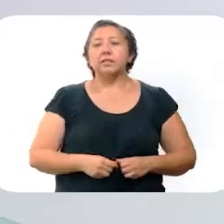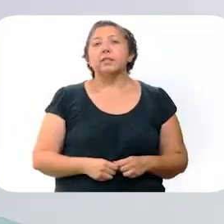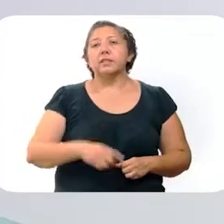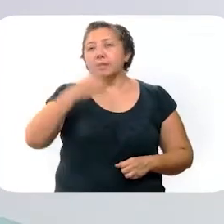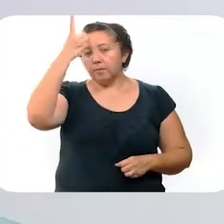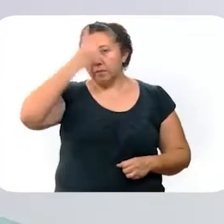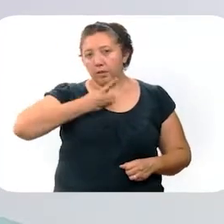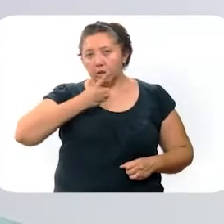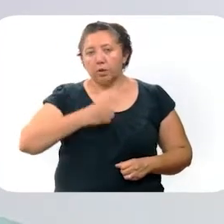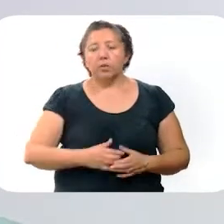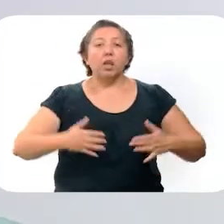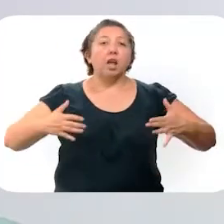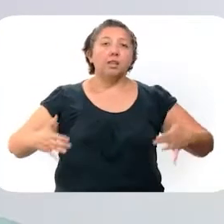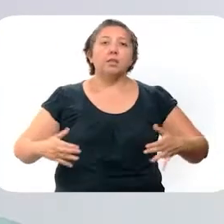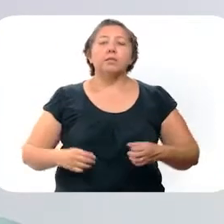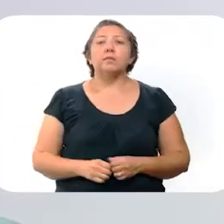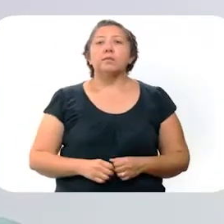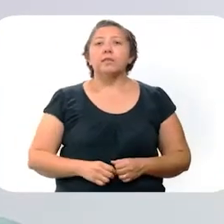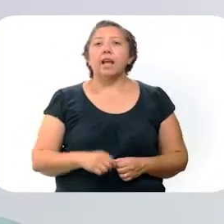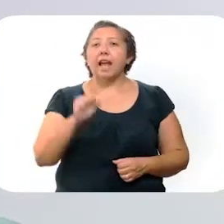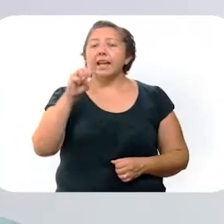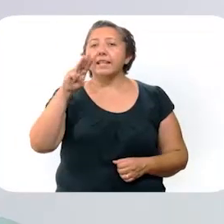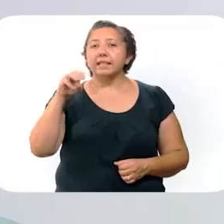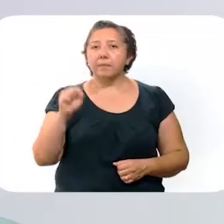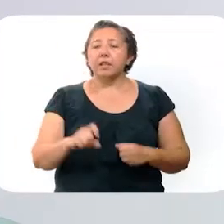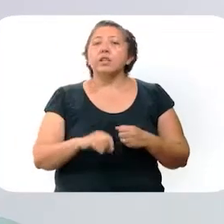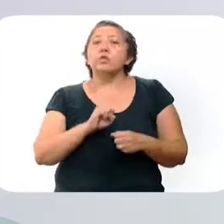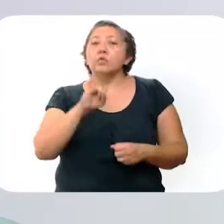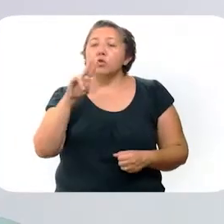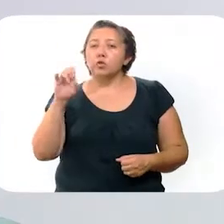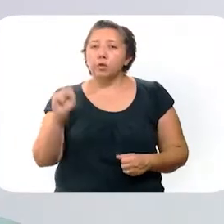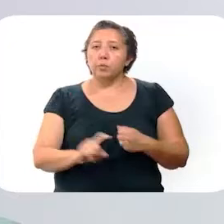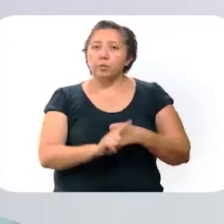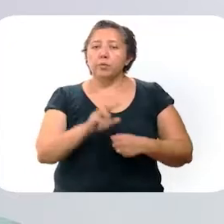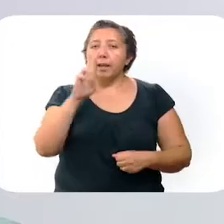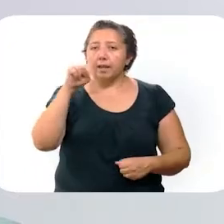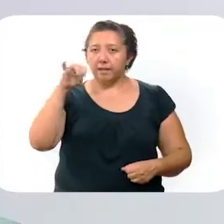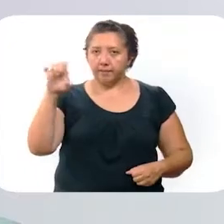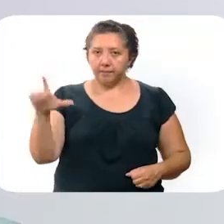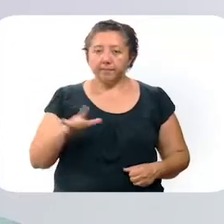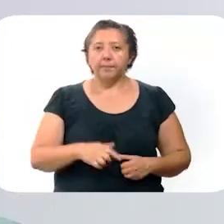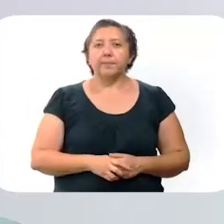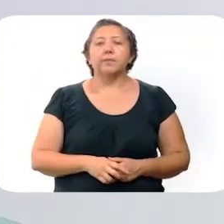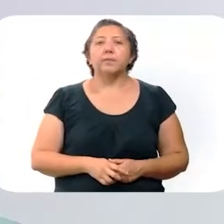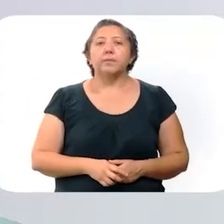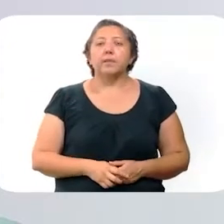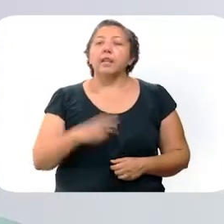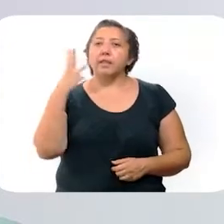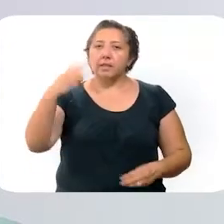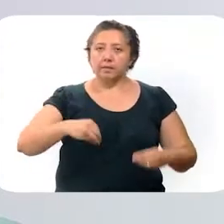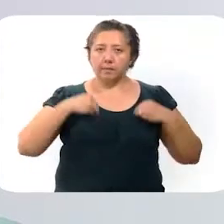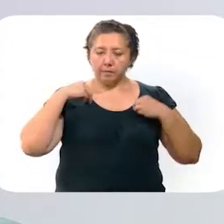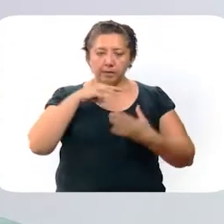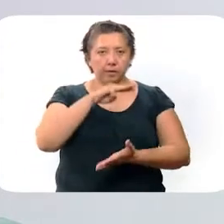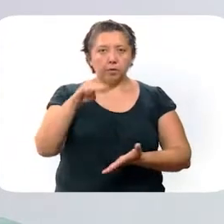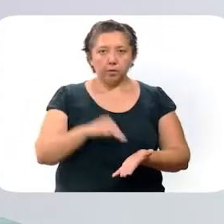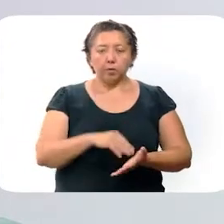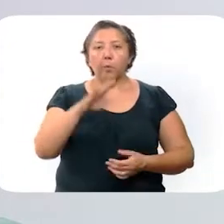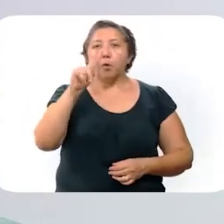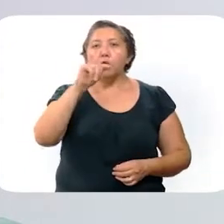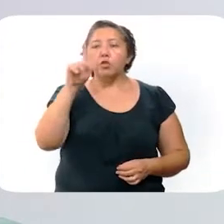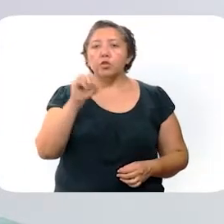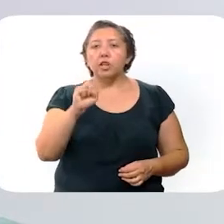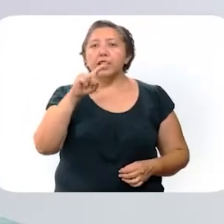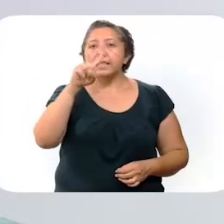arterial, diabetes mellitus, obesidad, asma, inmunosupresión e insuficiencia renal crónica. 3 residían en Mérida,